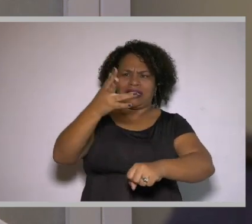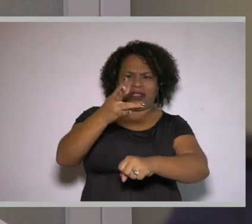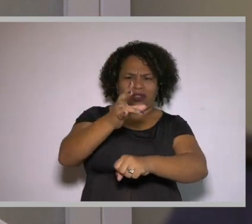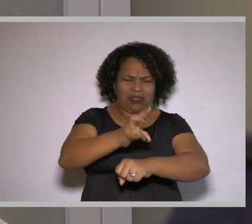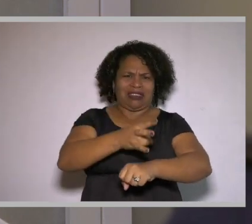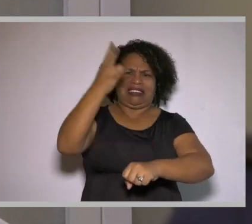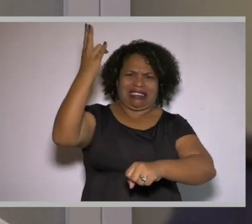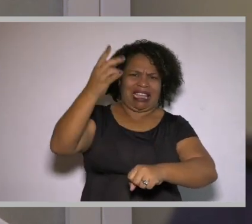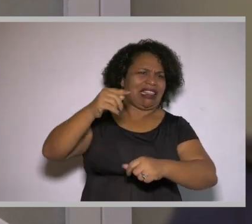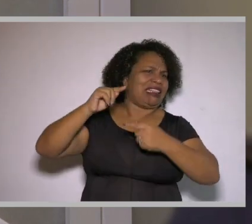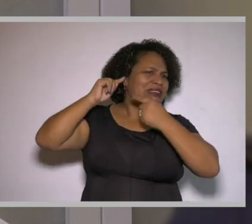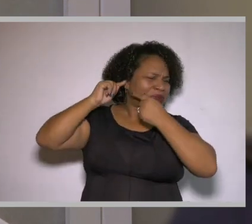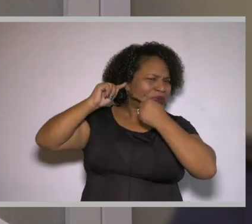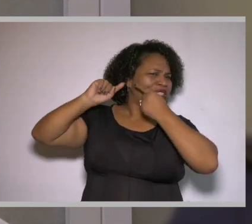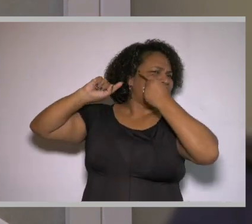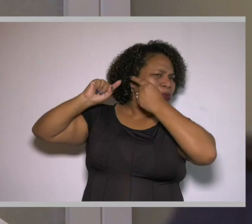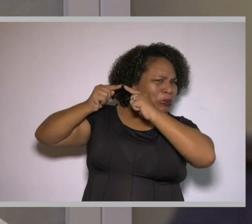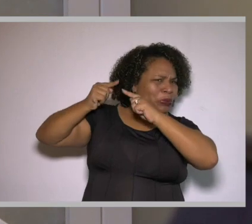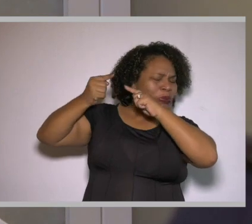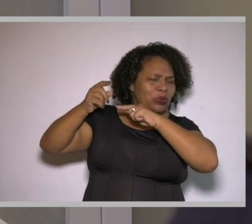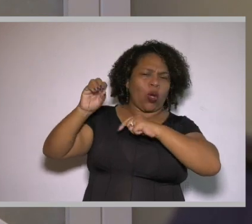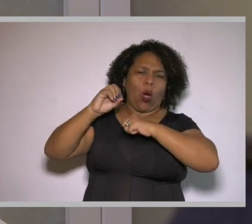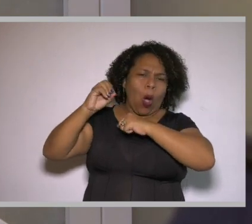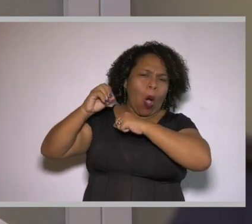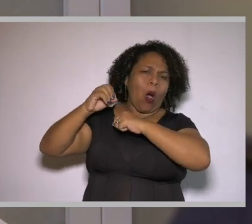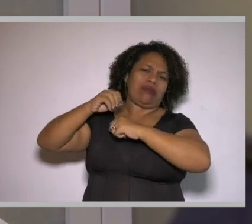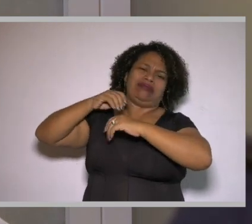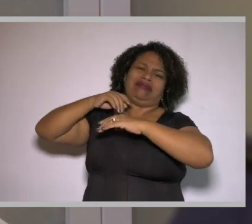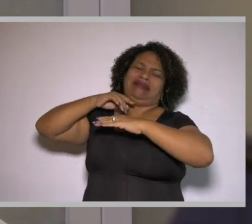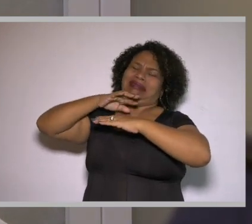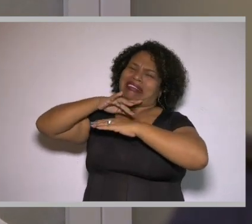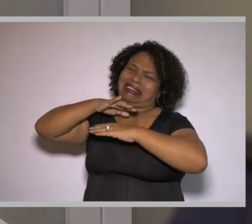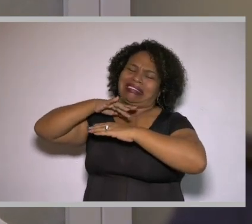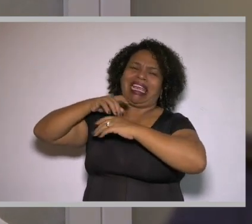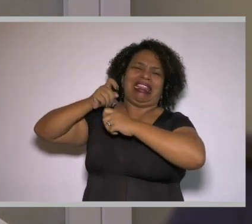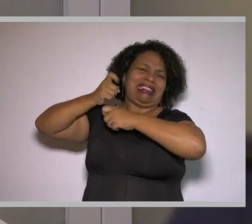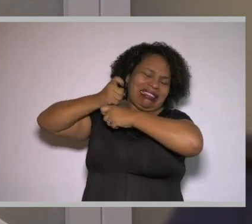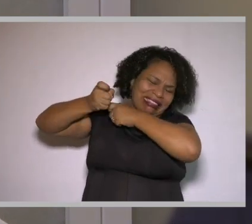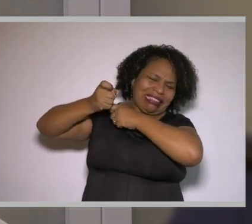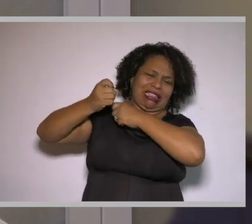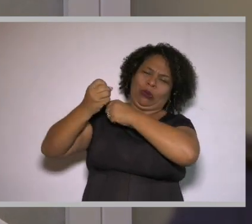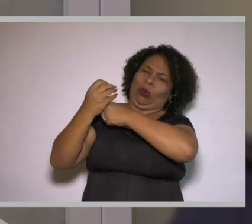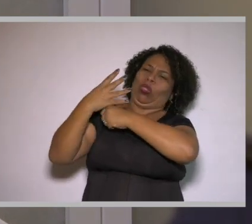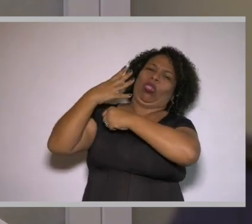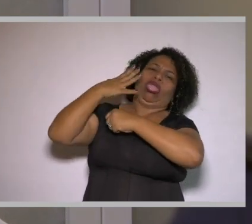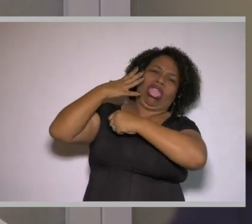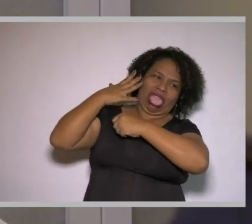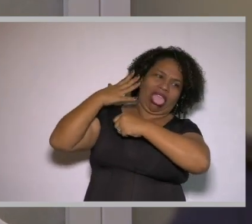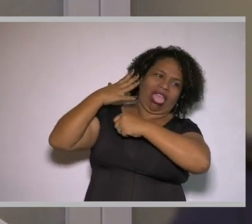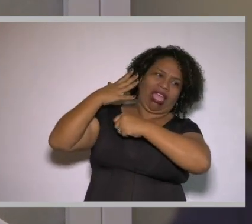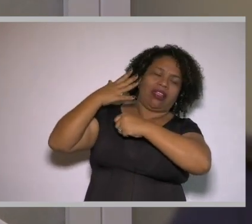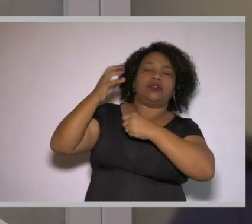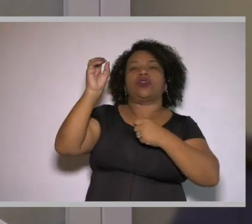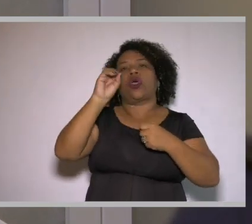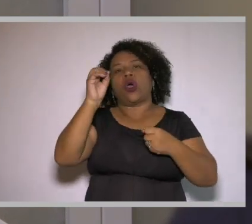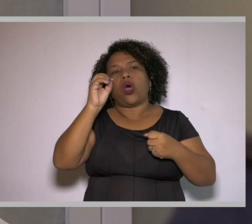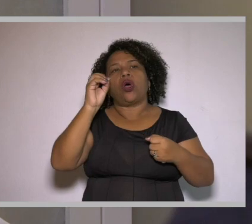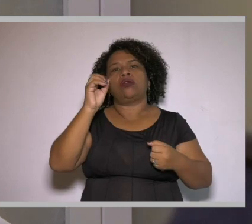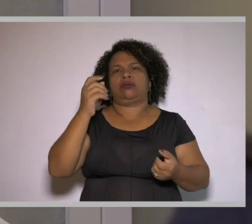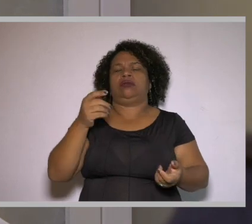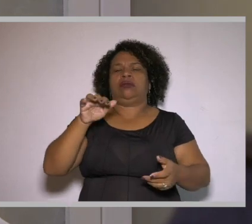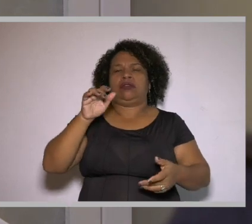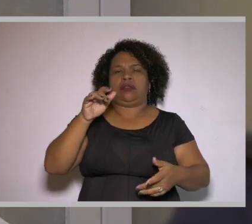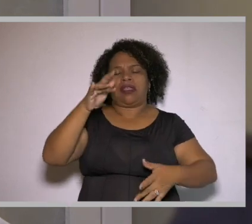derechas, pacientes que hacen fiebre comúnmente y hacen convulsiones febriles, esos pacientes, aunado a los pacientes que hacen crisis recurrente de